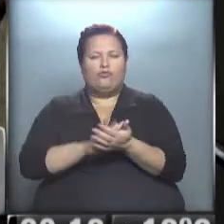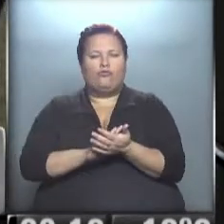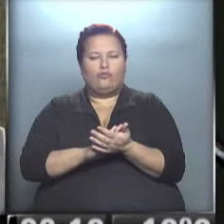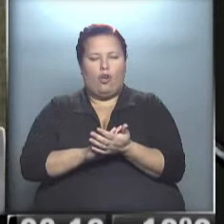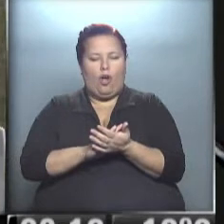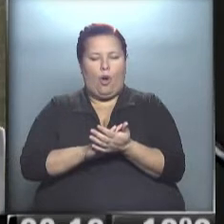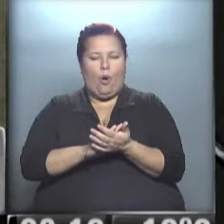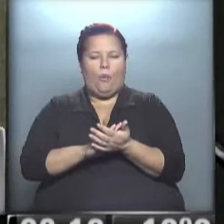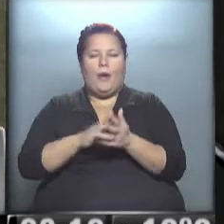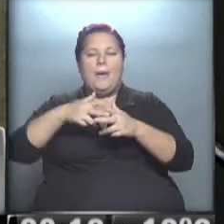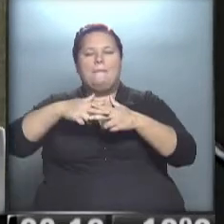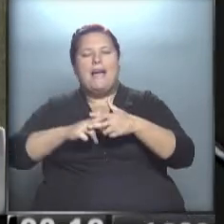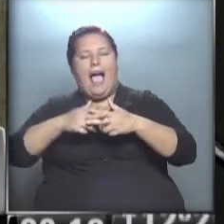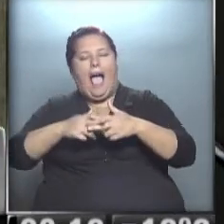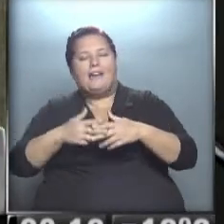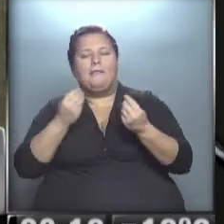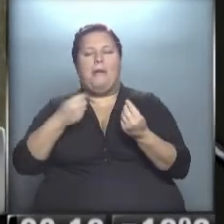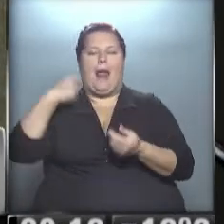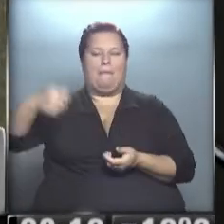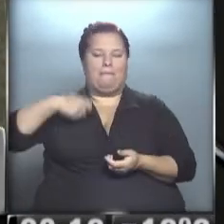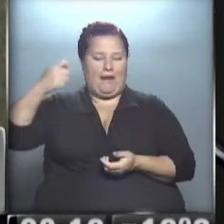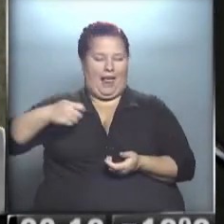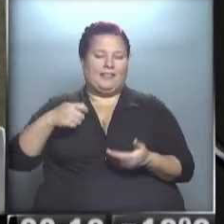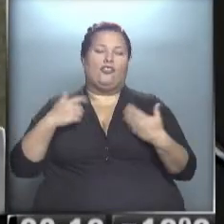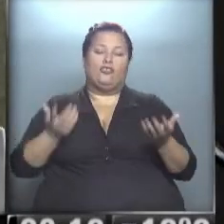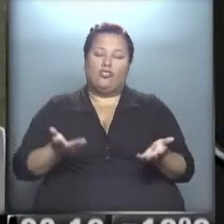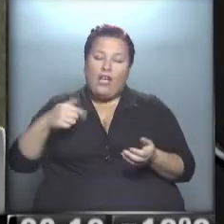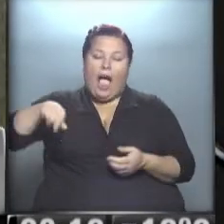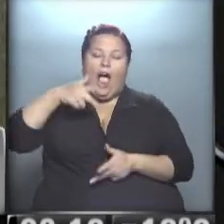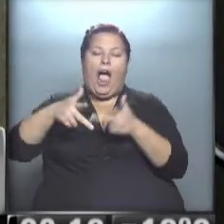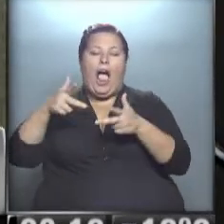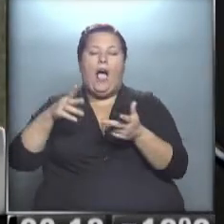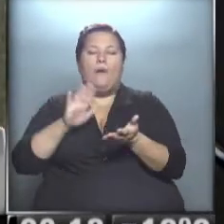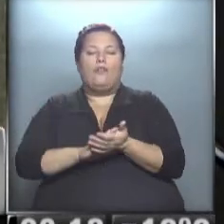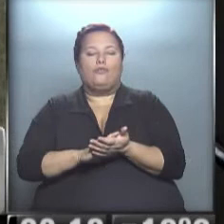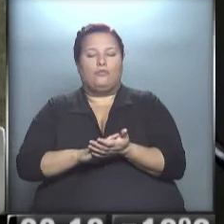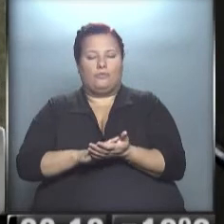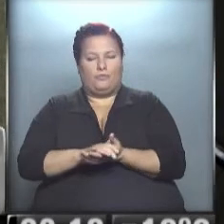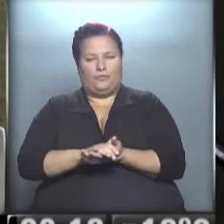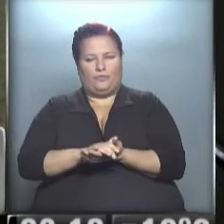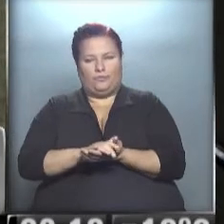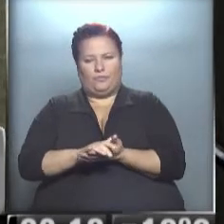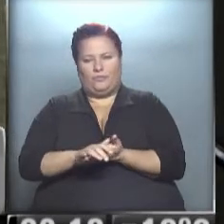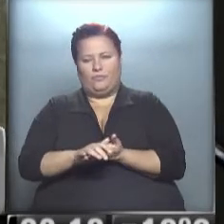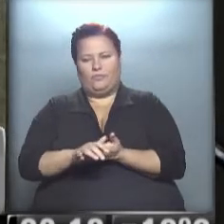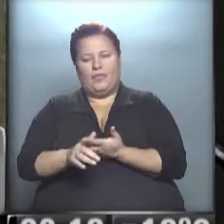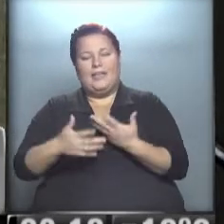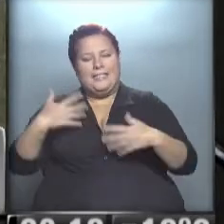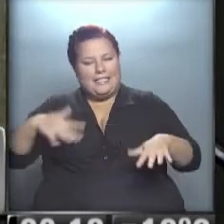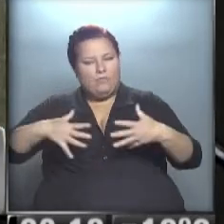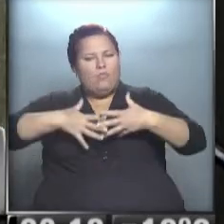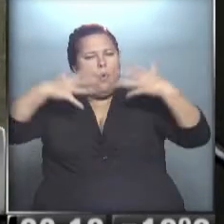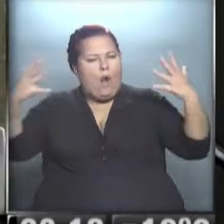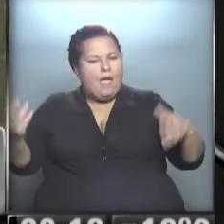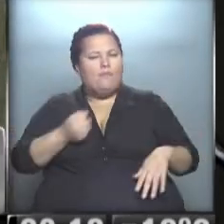vista de los mecanismos de financiamiento por lo tanto estamos hablando de una magnitud